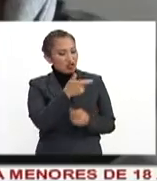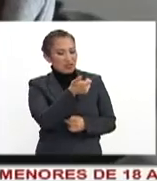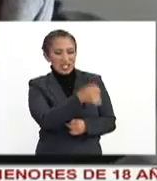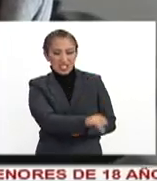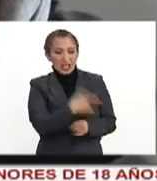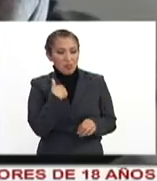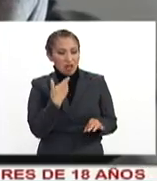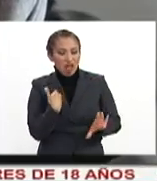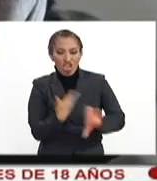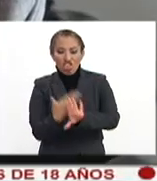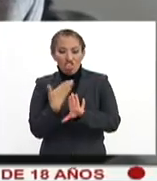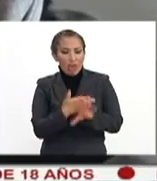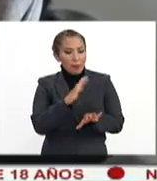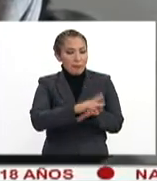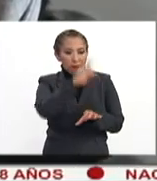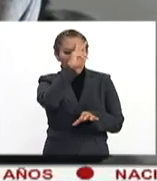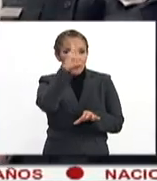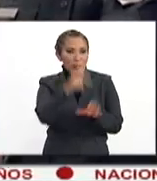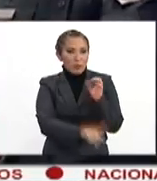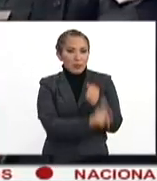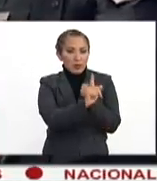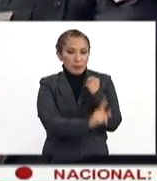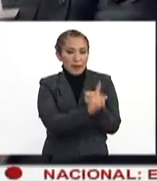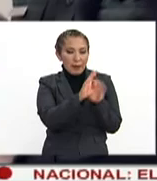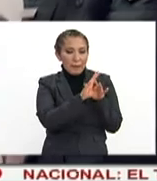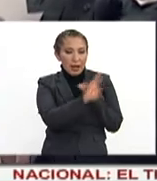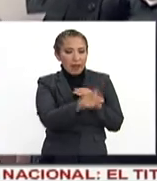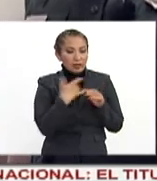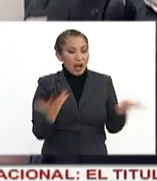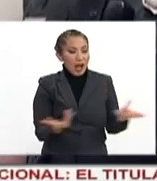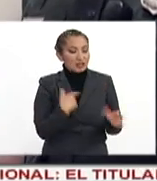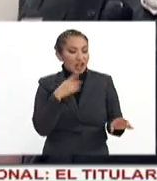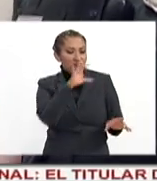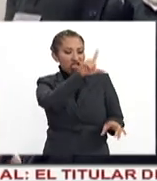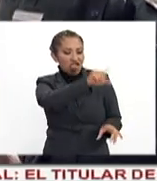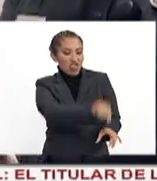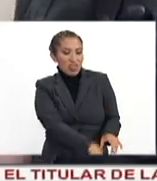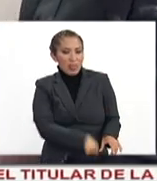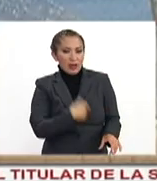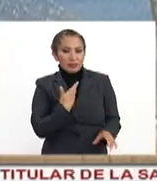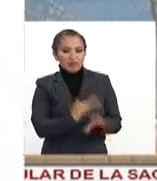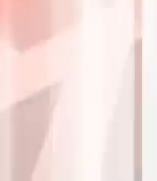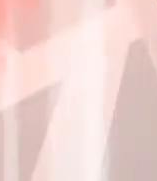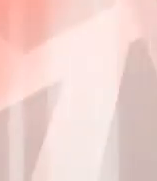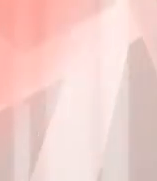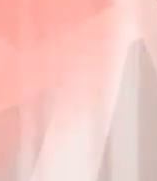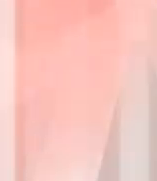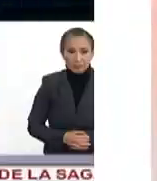medidas criminalizan aún más el fenómeno migratorio y fomentan actos de discriminación racial.